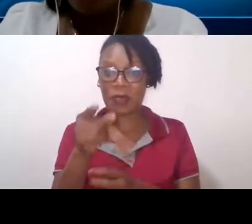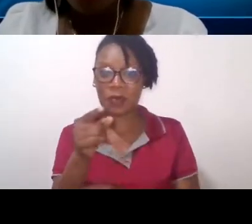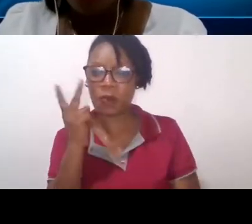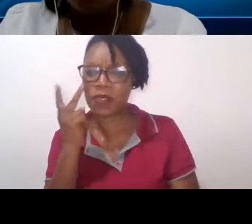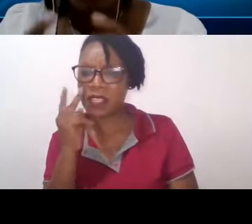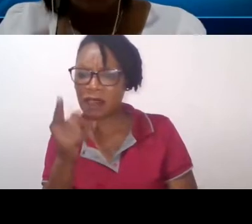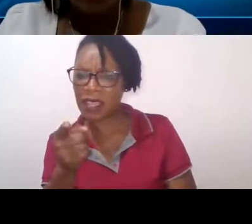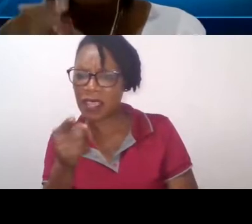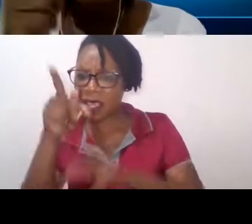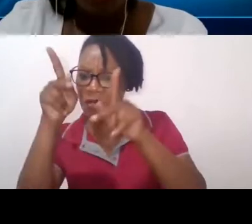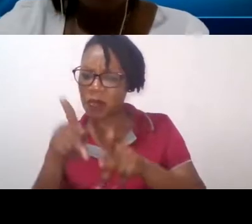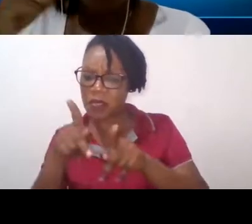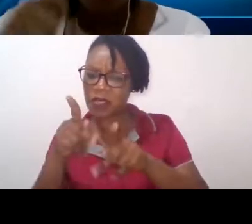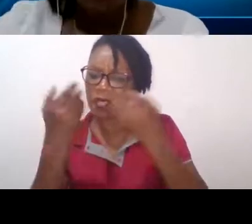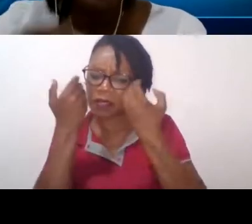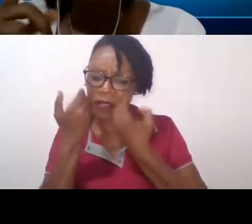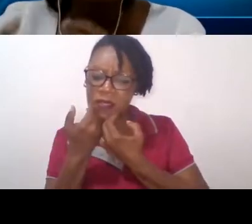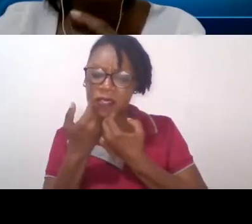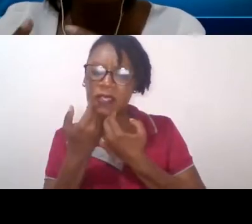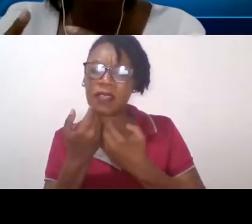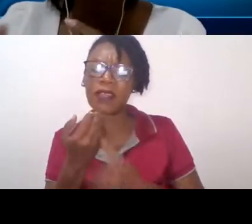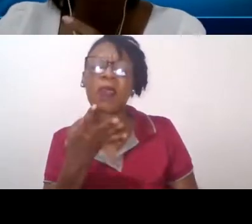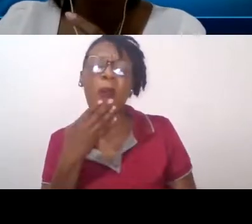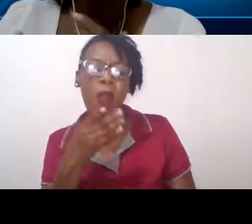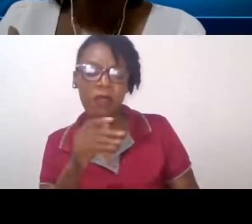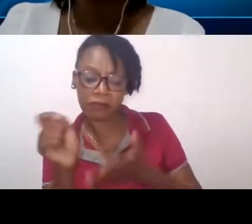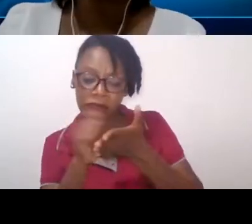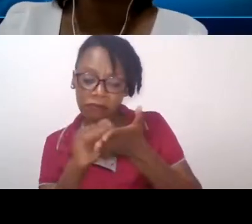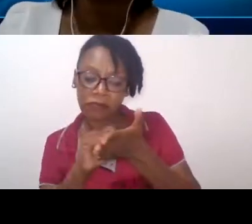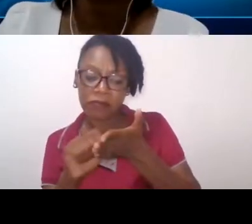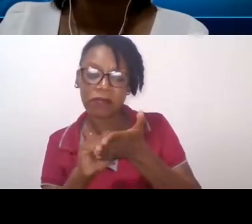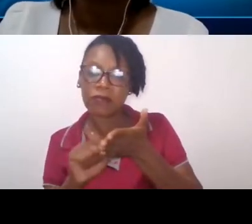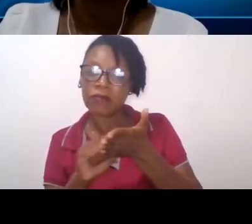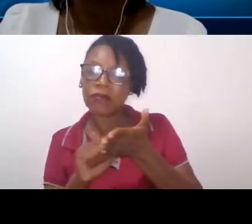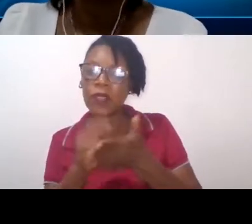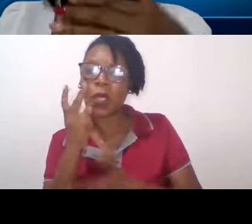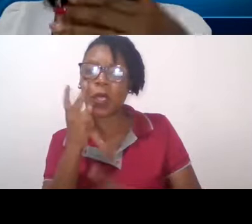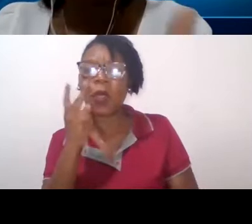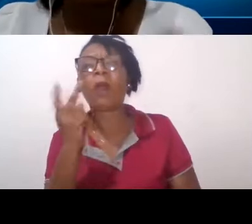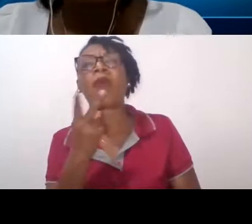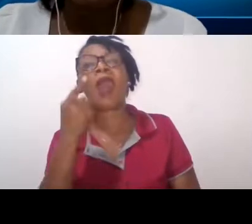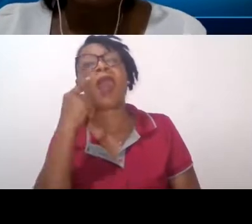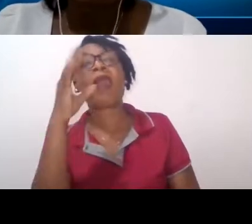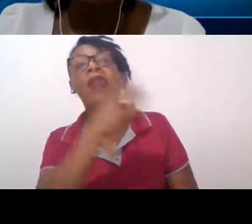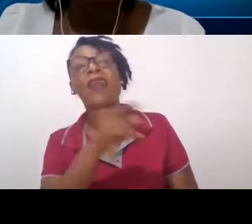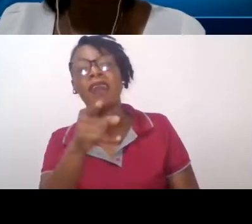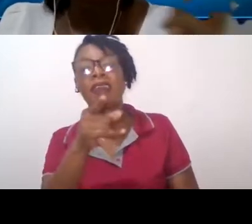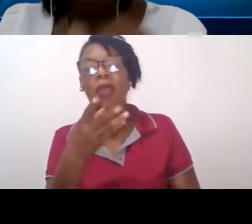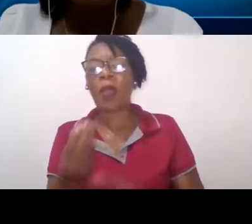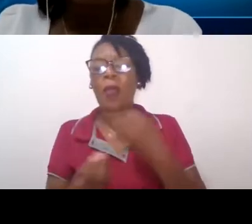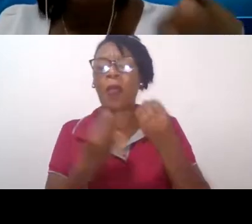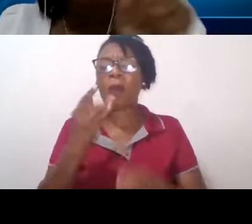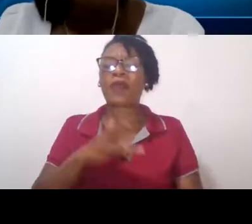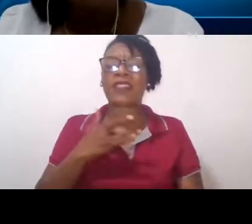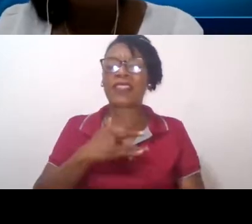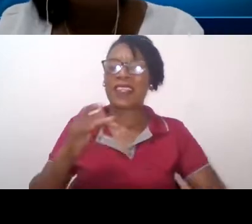una persona cuando está triste? Bueno, que colorea, ahí nos podemos dar cuenta cómo él está interpretando las emociones. Y